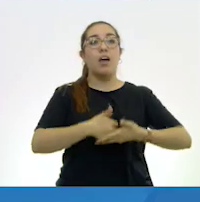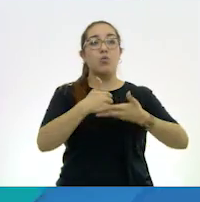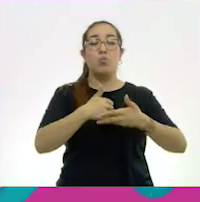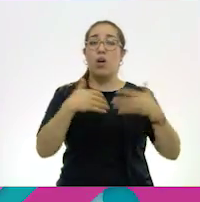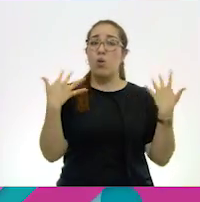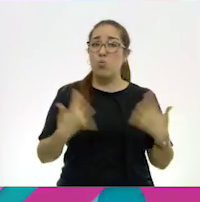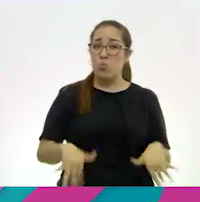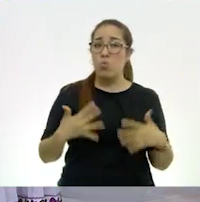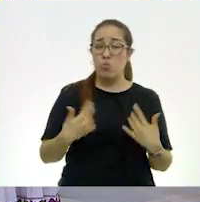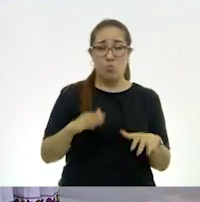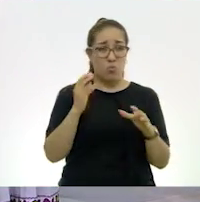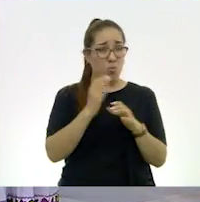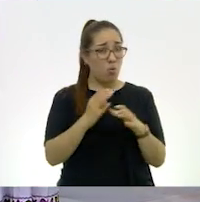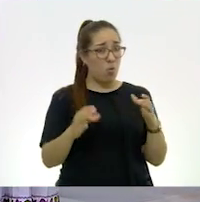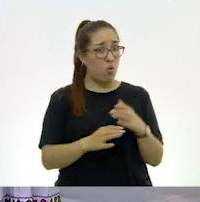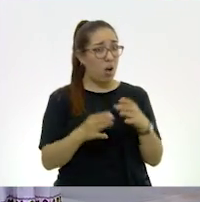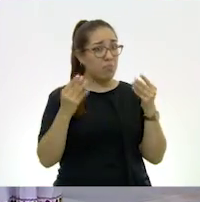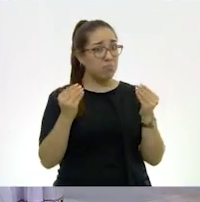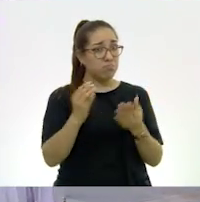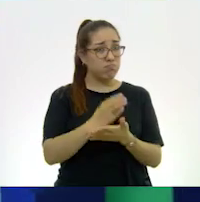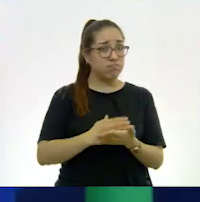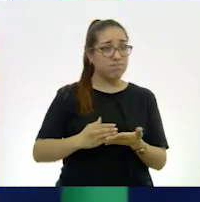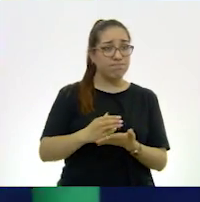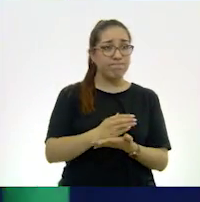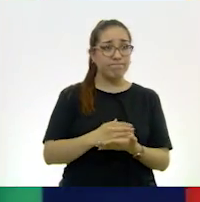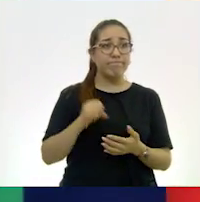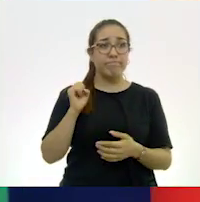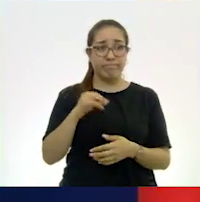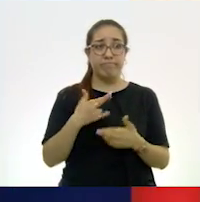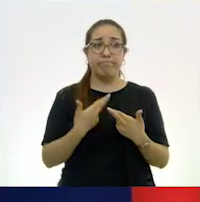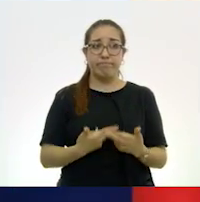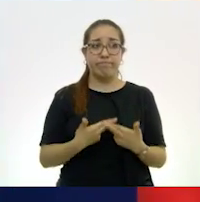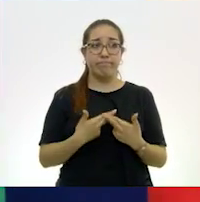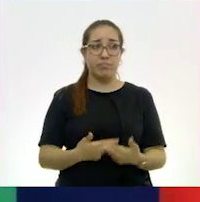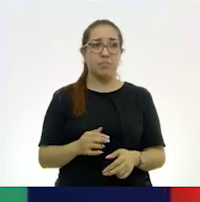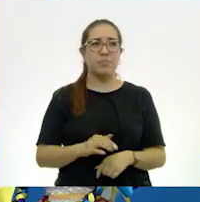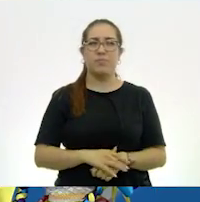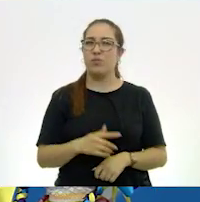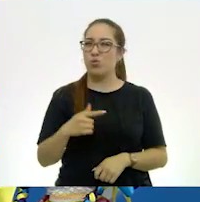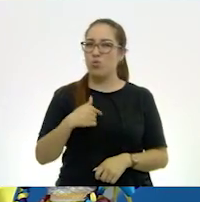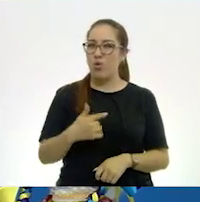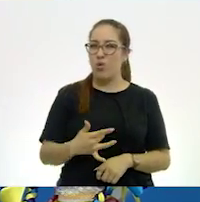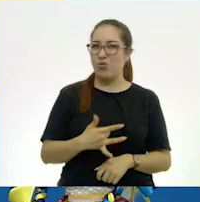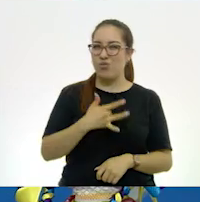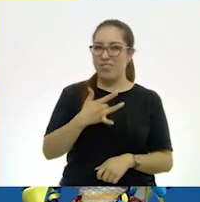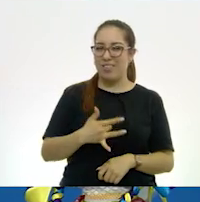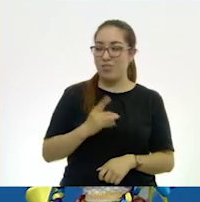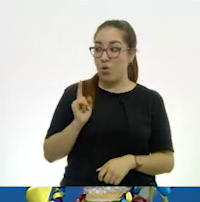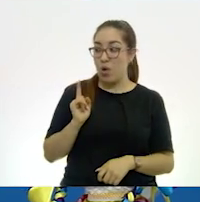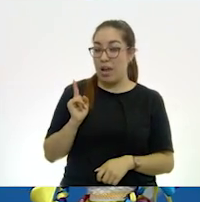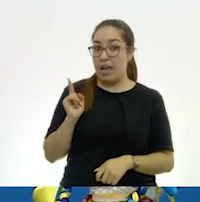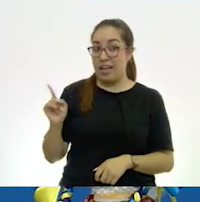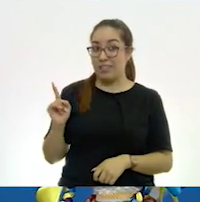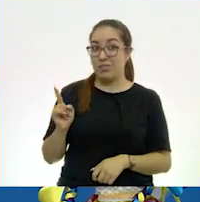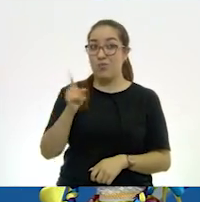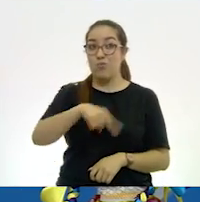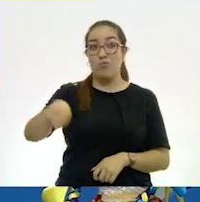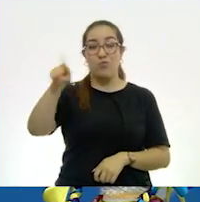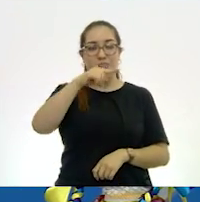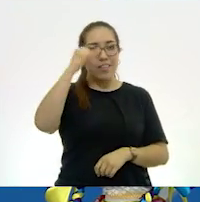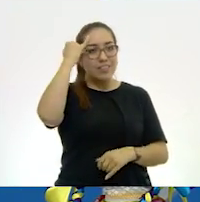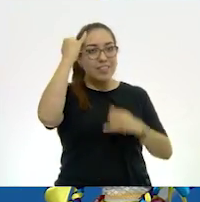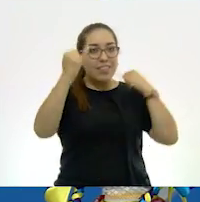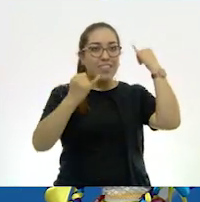con plantas? Sí, bastantes. Se me hace, maestra, que esto les va a dar aquí a todos nuestros amigos en casa